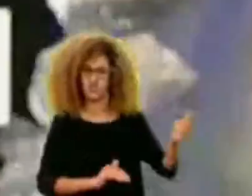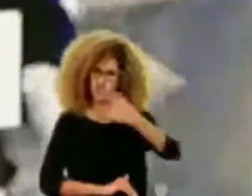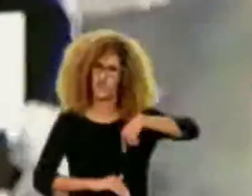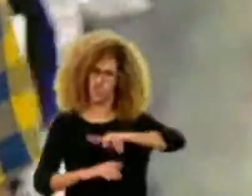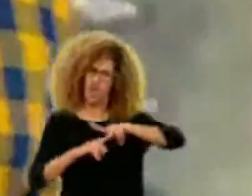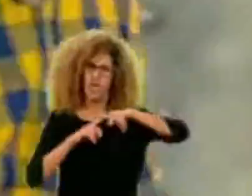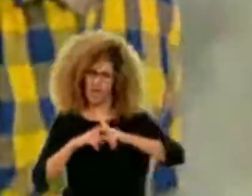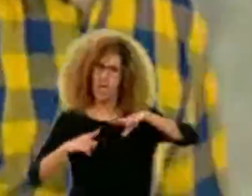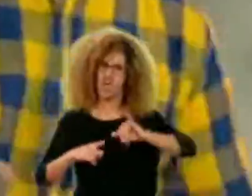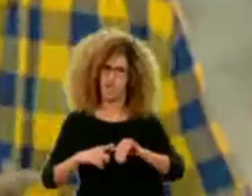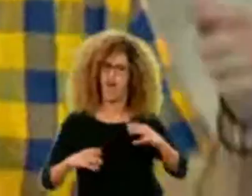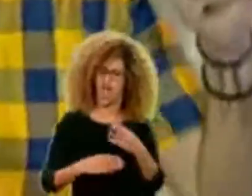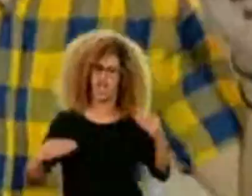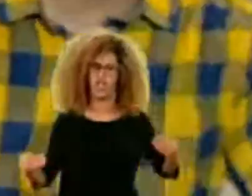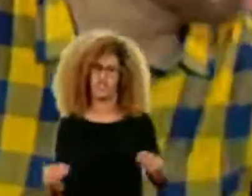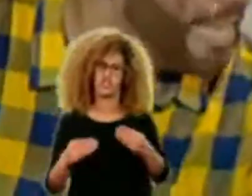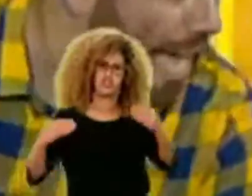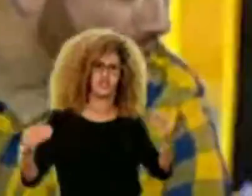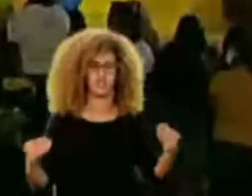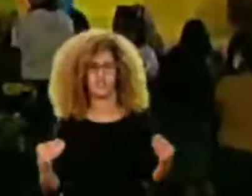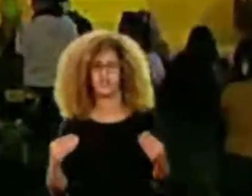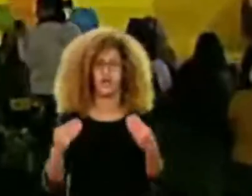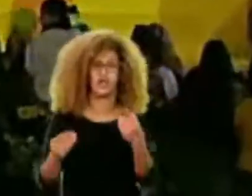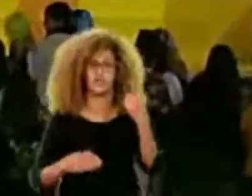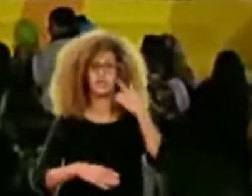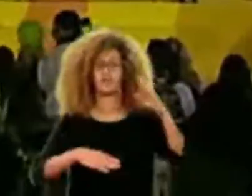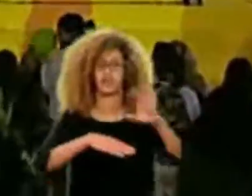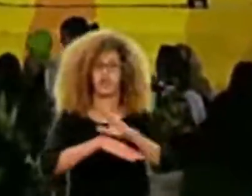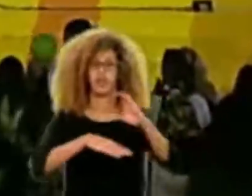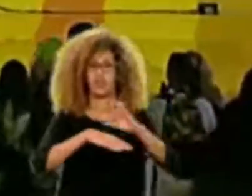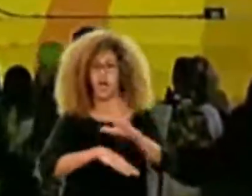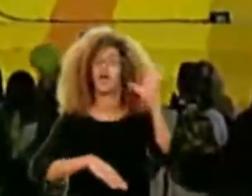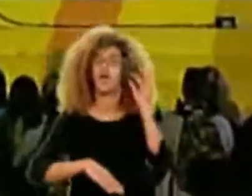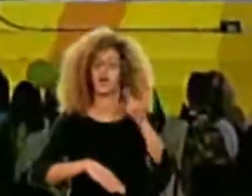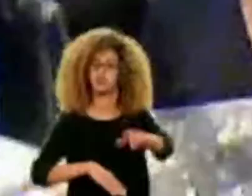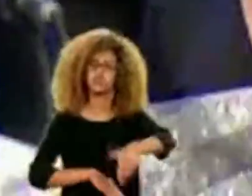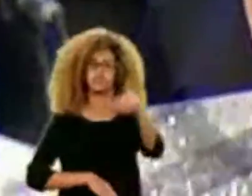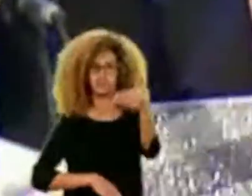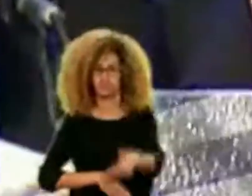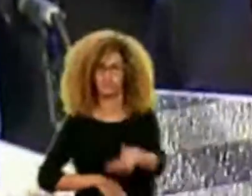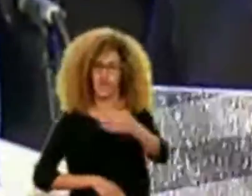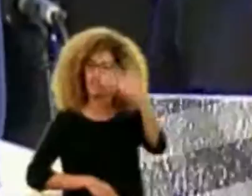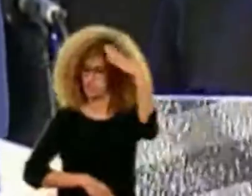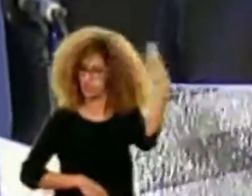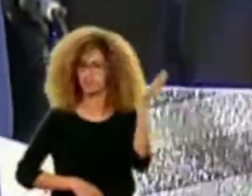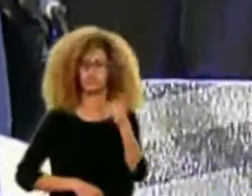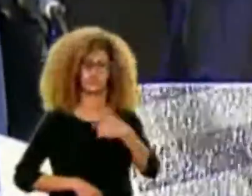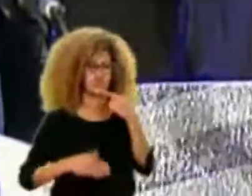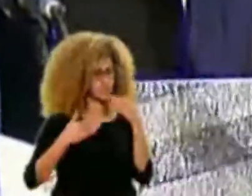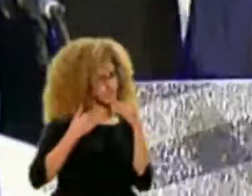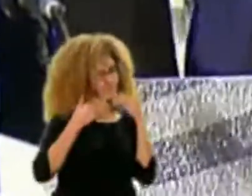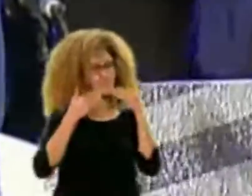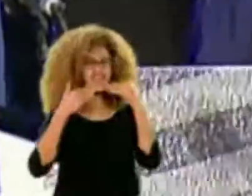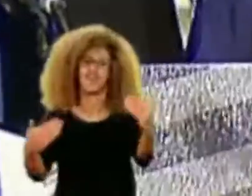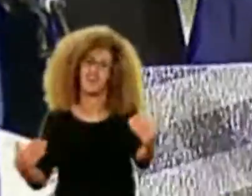con el mejor potencial. A la mejor concejala, ella es un gran pilar. Hoy más te doy las gracias, hace grande el